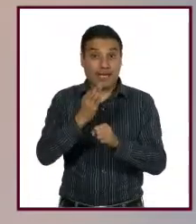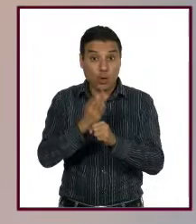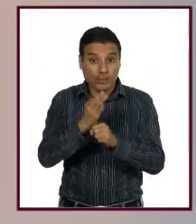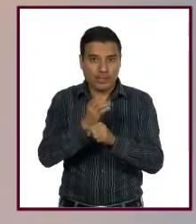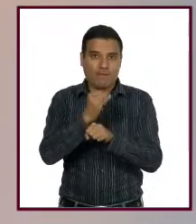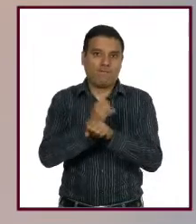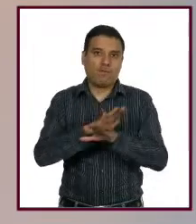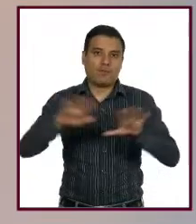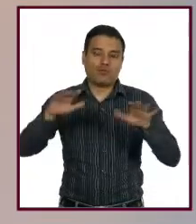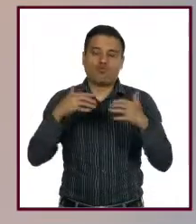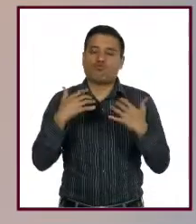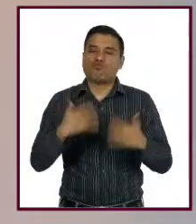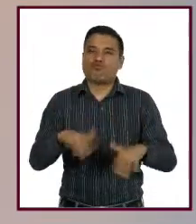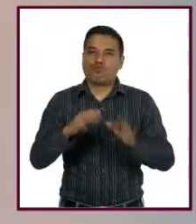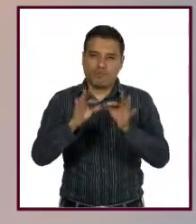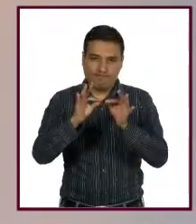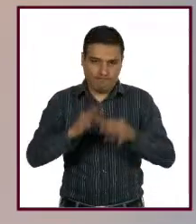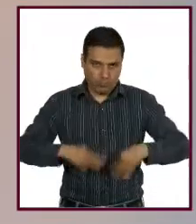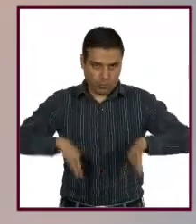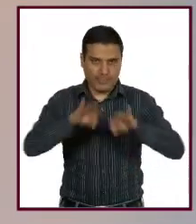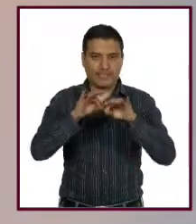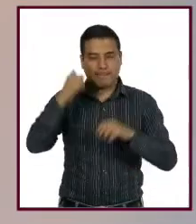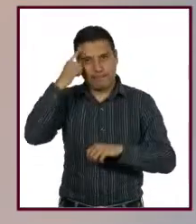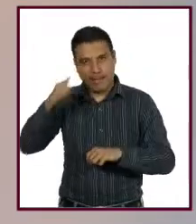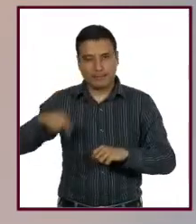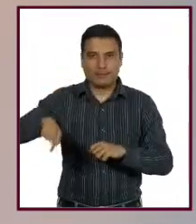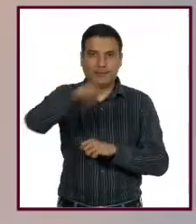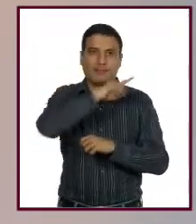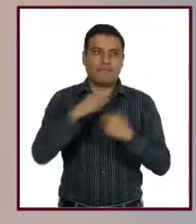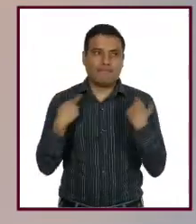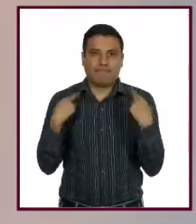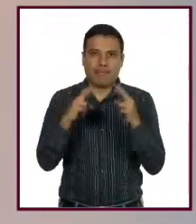muy relevante para nuestros docentes, nuestros padres de